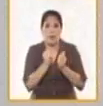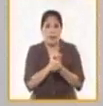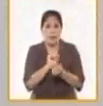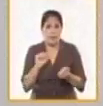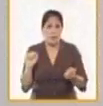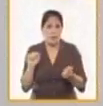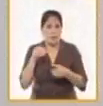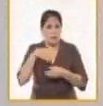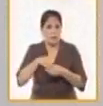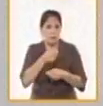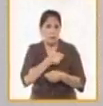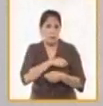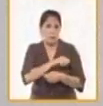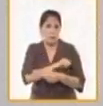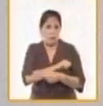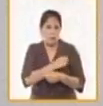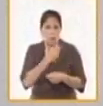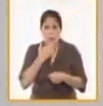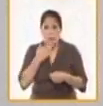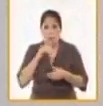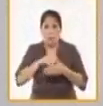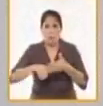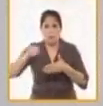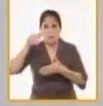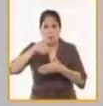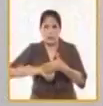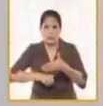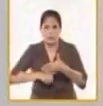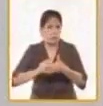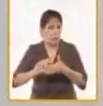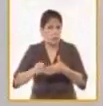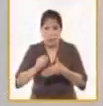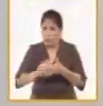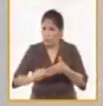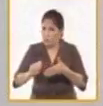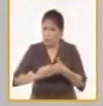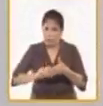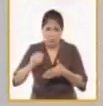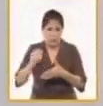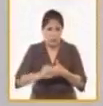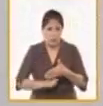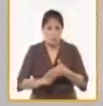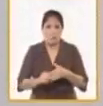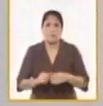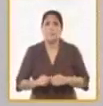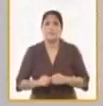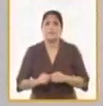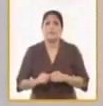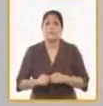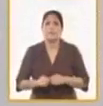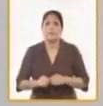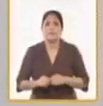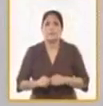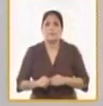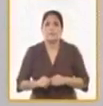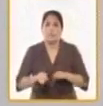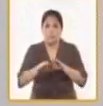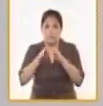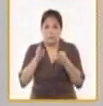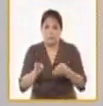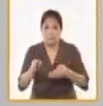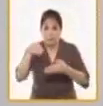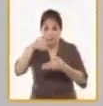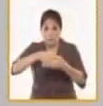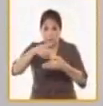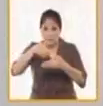en el pueblo y se ejerce por medio del sufragio. En este marco, tomando en cuenta cuál es la posición